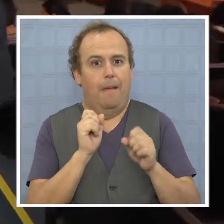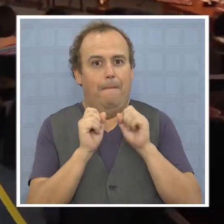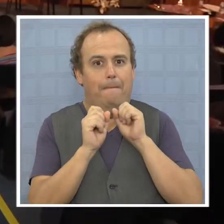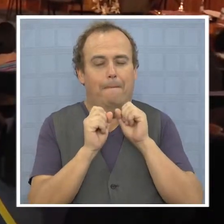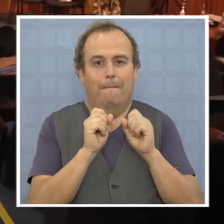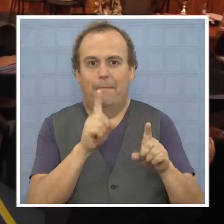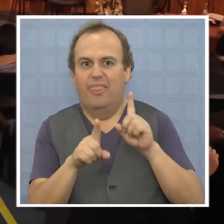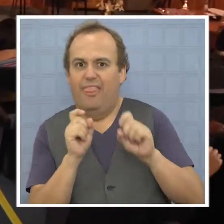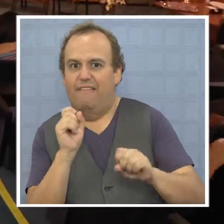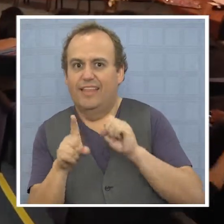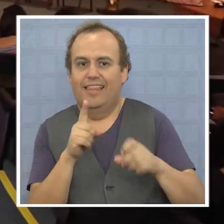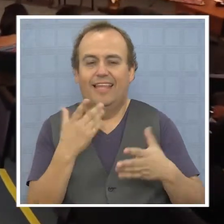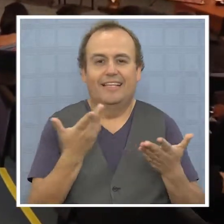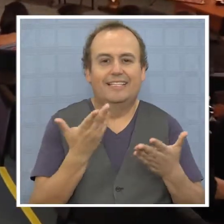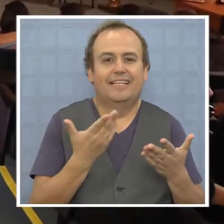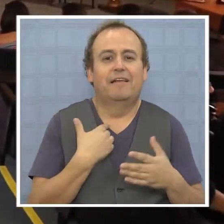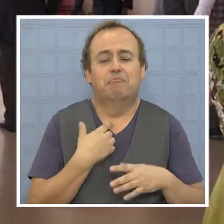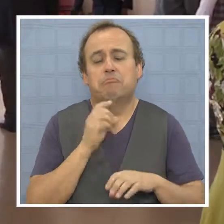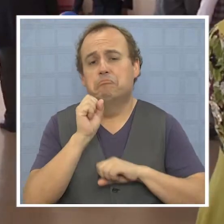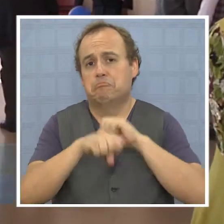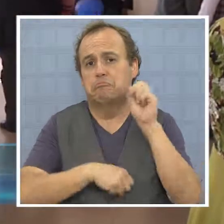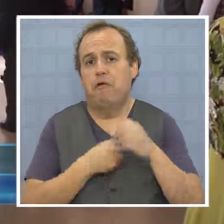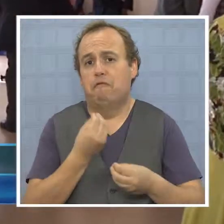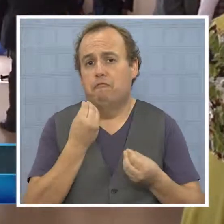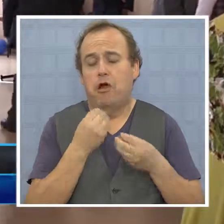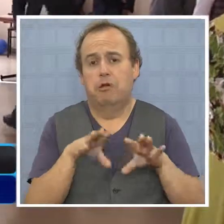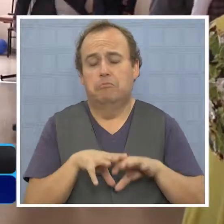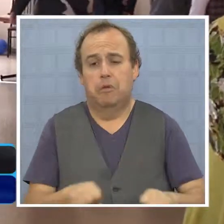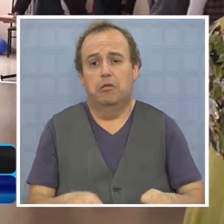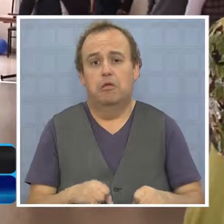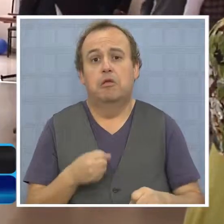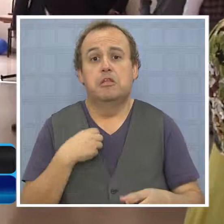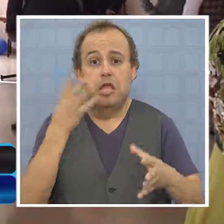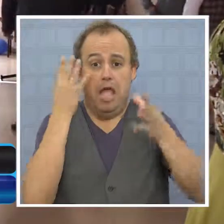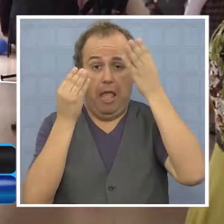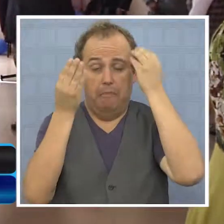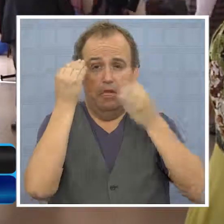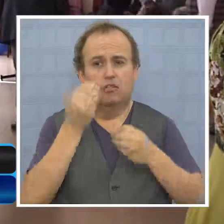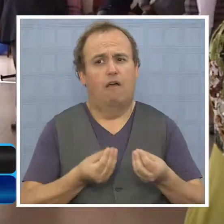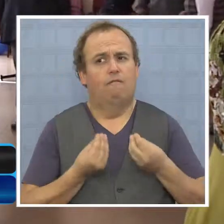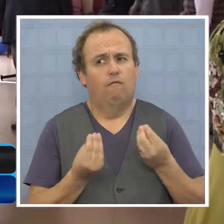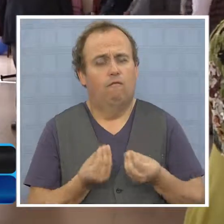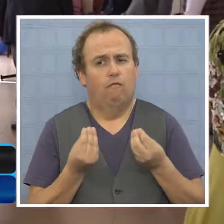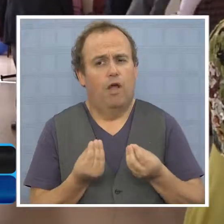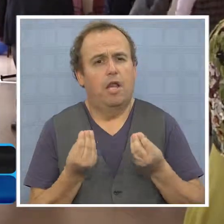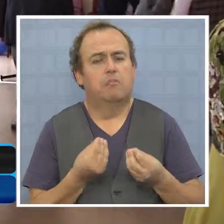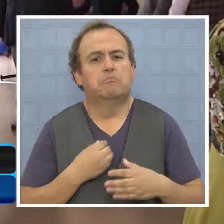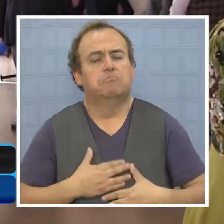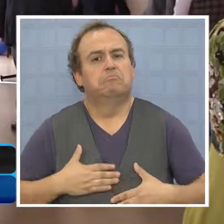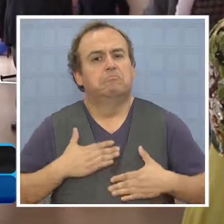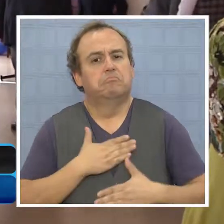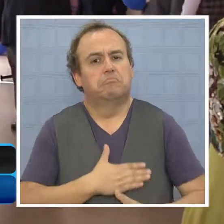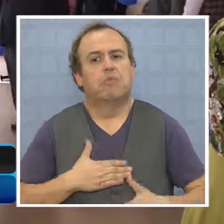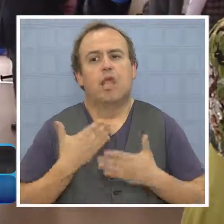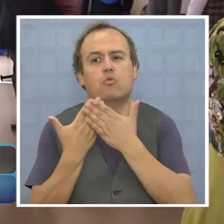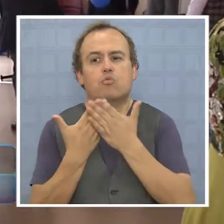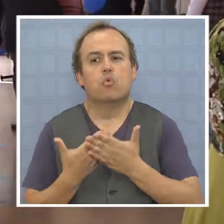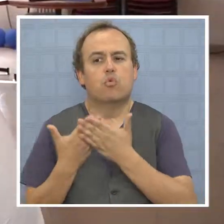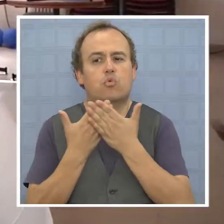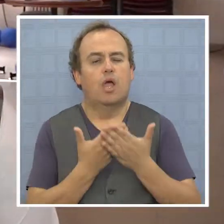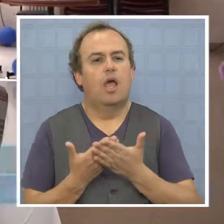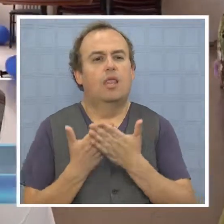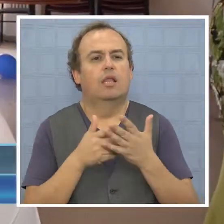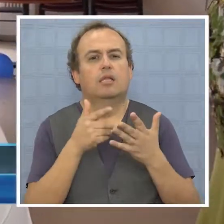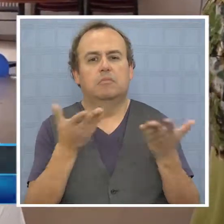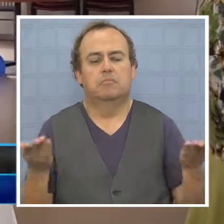comentaron sentirse muy conformes con el programa. Ha sido una experiencia bastante buena y bien gratificante, sobre todo para los alumnos que no han debatido antes.